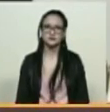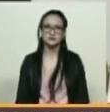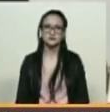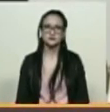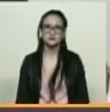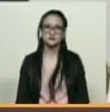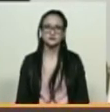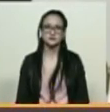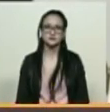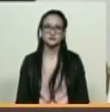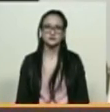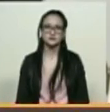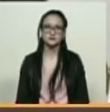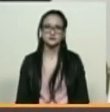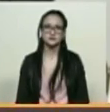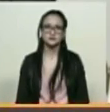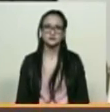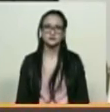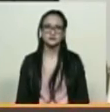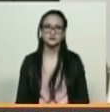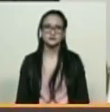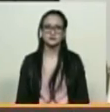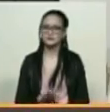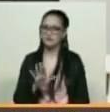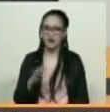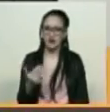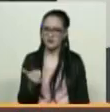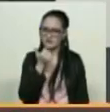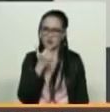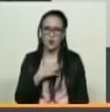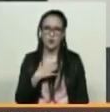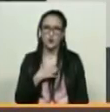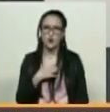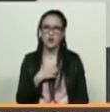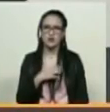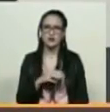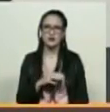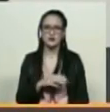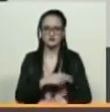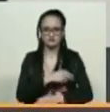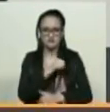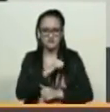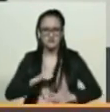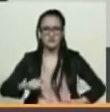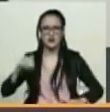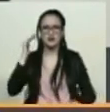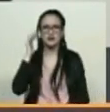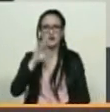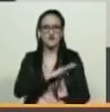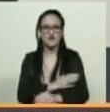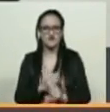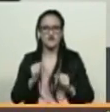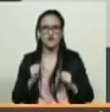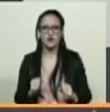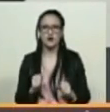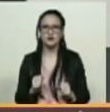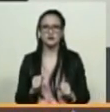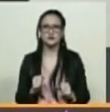Cáiganse de esa nube, cáiganse de esa mata de plátano, eso no va a pasar. La Fuerza Armada Nacional Bolivariana es una Fuerza Armada